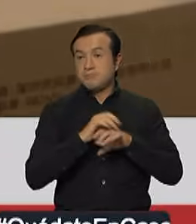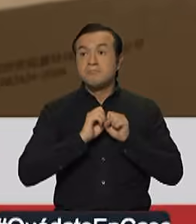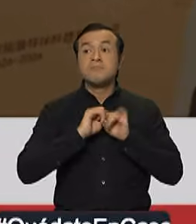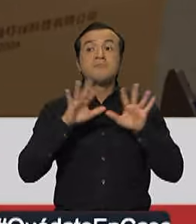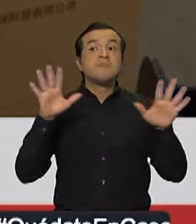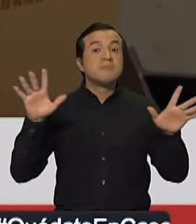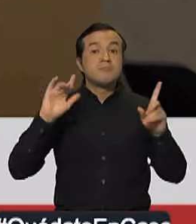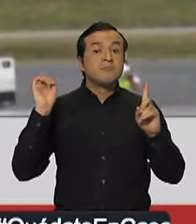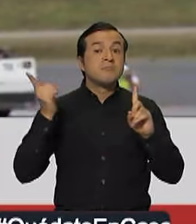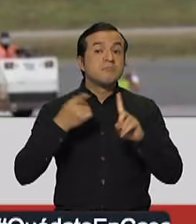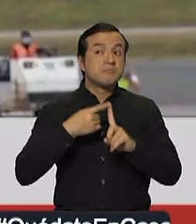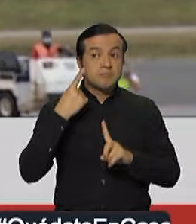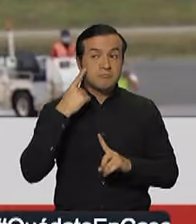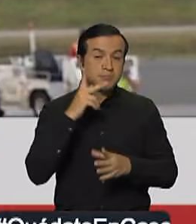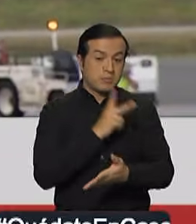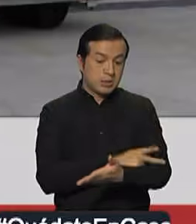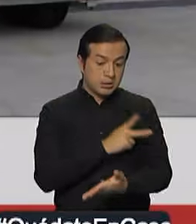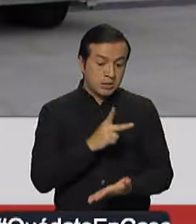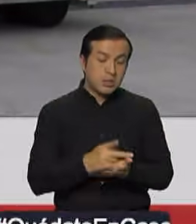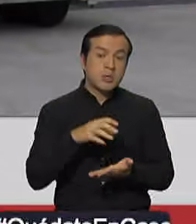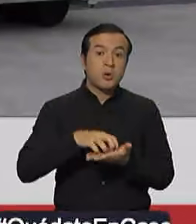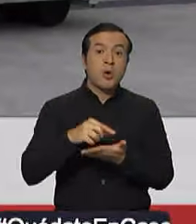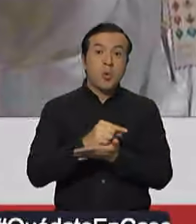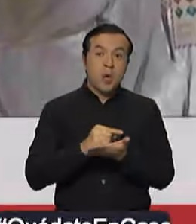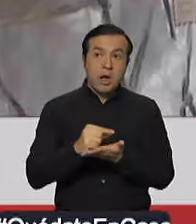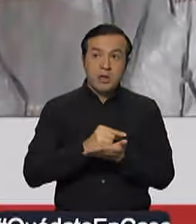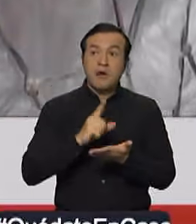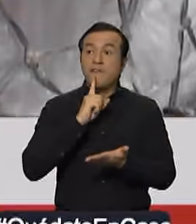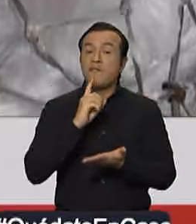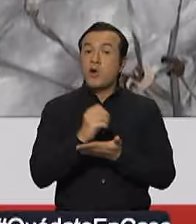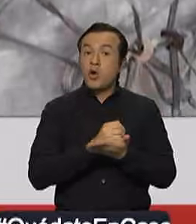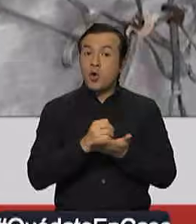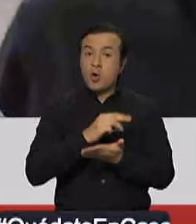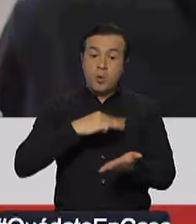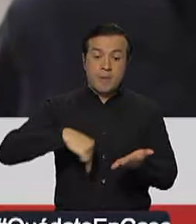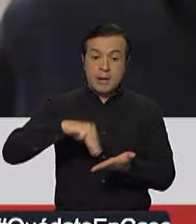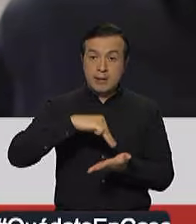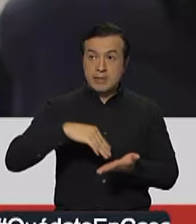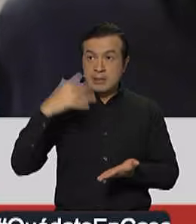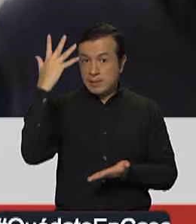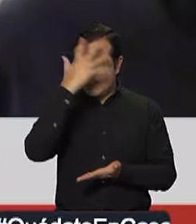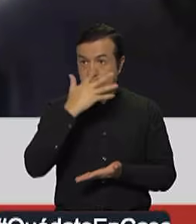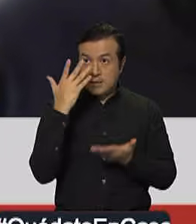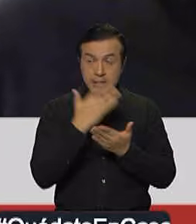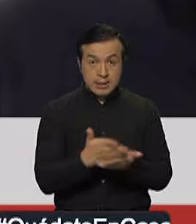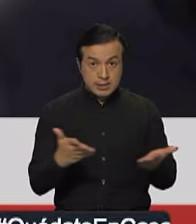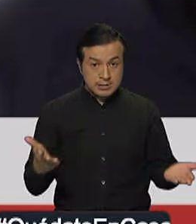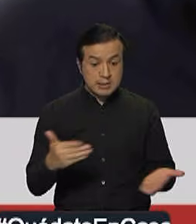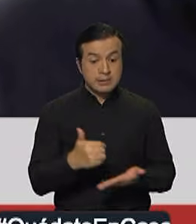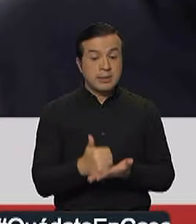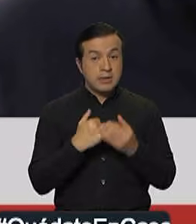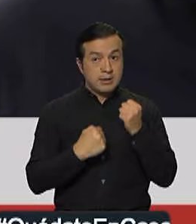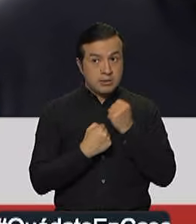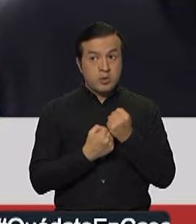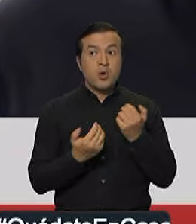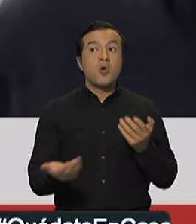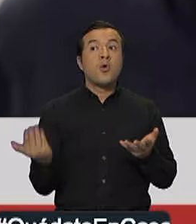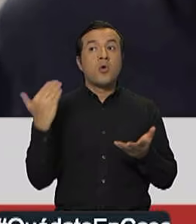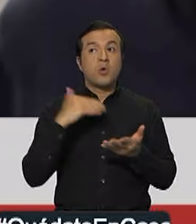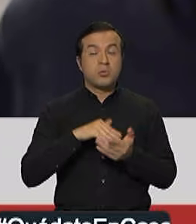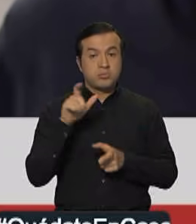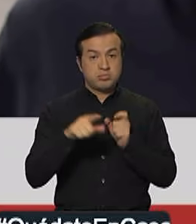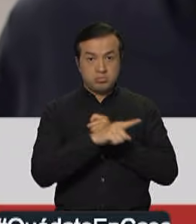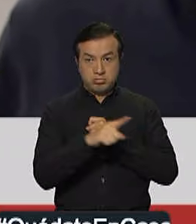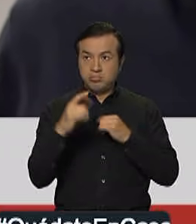distribuidos inicialmente en Pichincha, Guayas, El Oro, Manabí y Esmeraldas. Estas son las que nos van a permitir reintegrar a la gente a